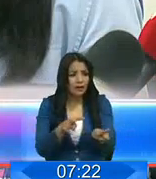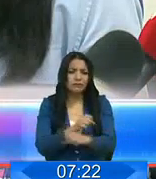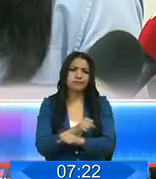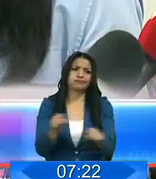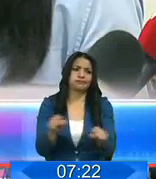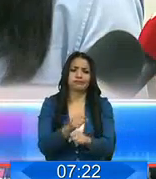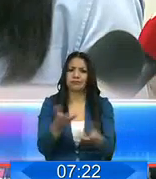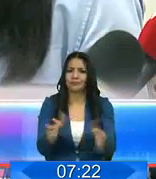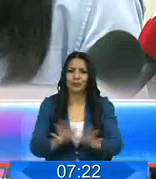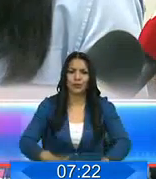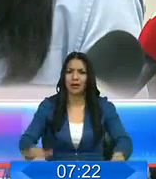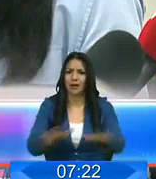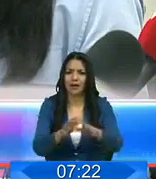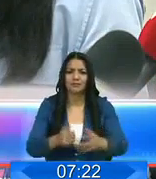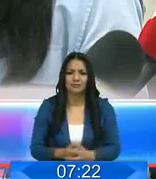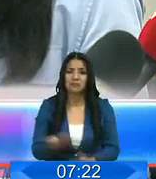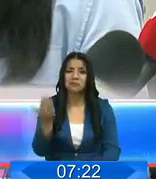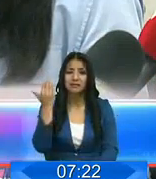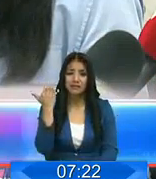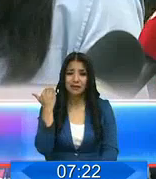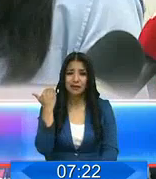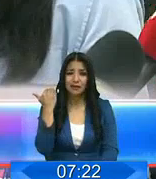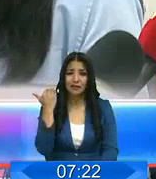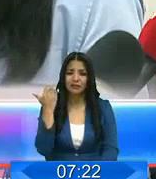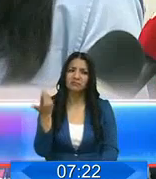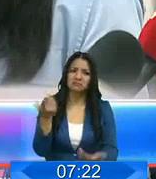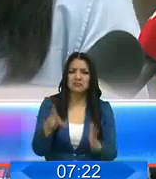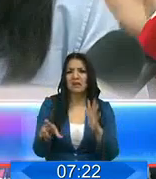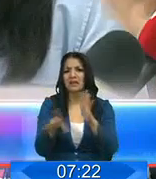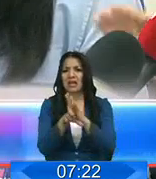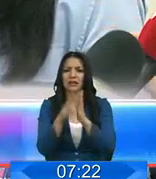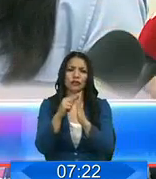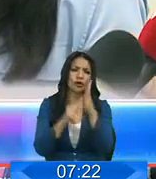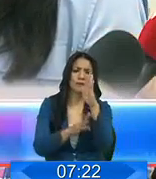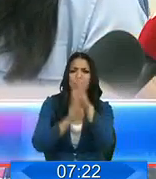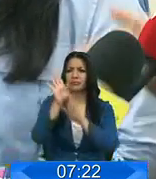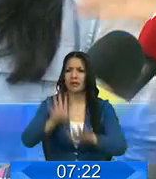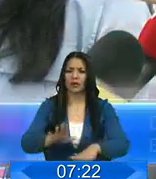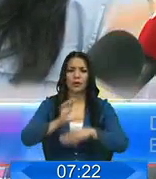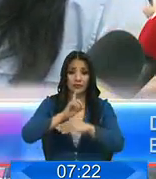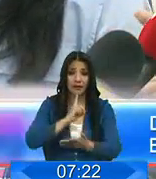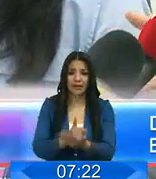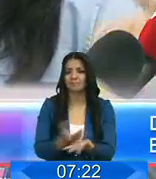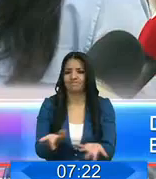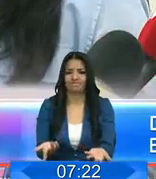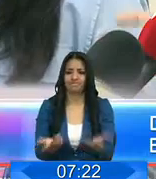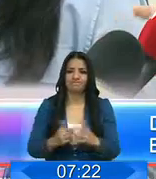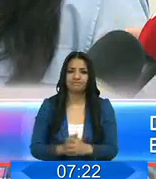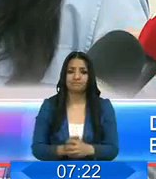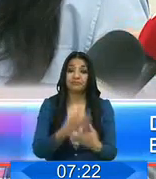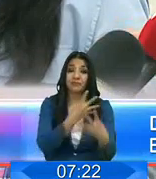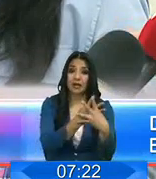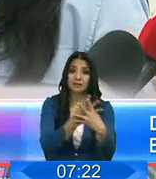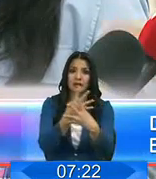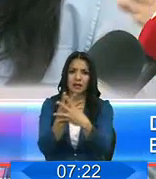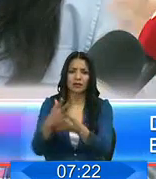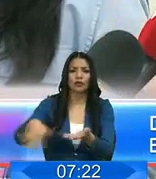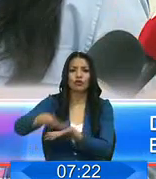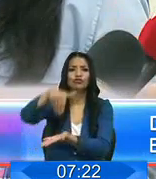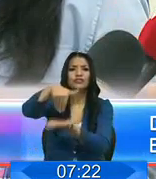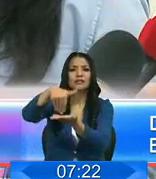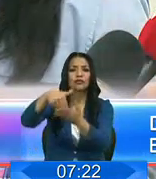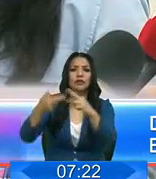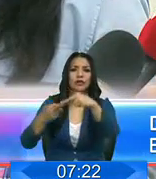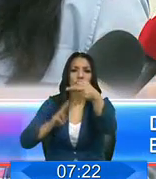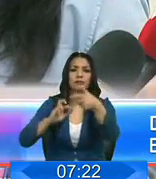de ese tipo de política que se presentó como la política de avanzada en el país. Los centros, incluso estos centros regionales,